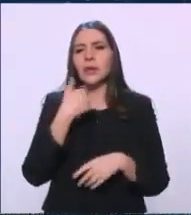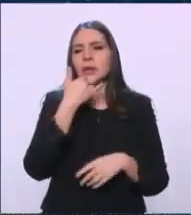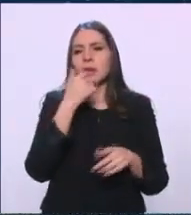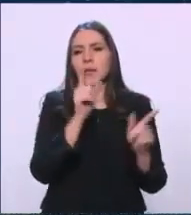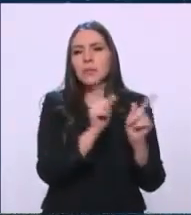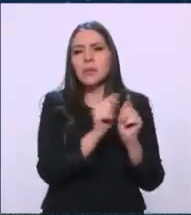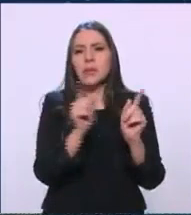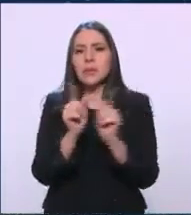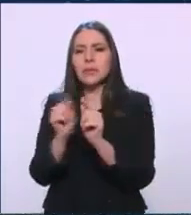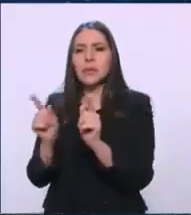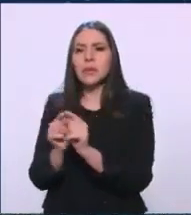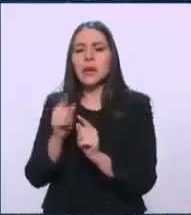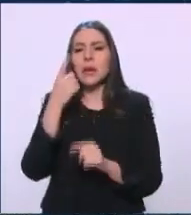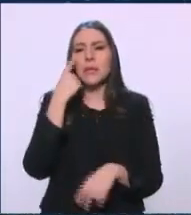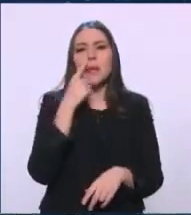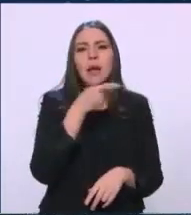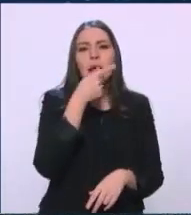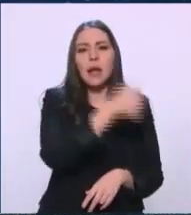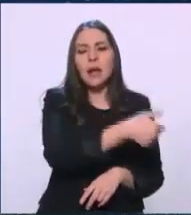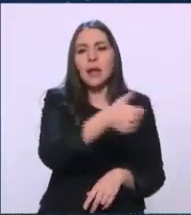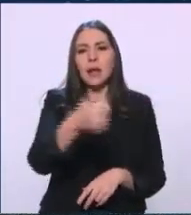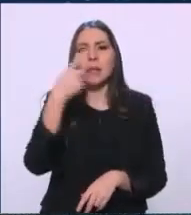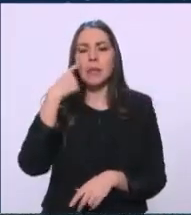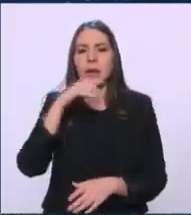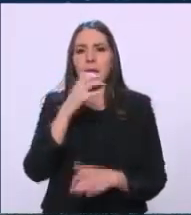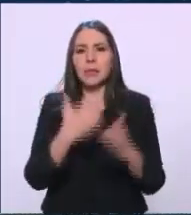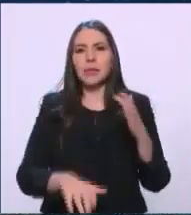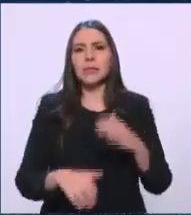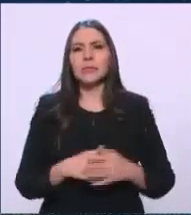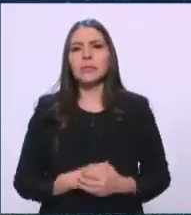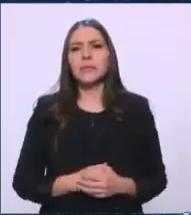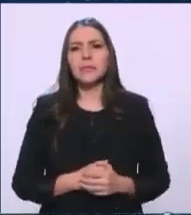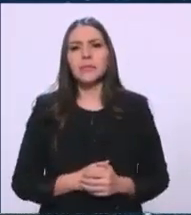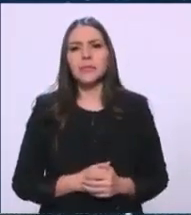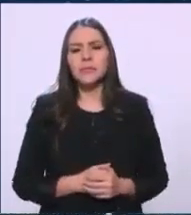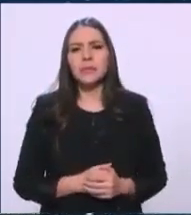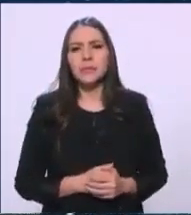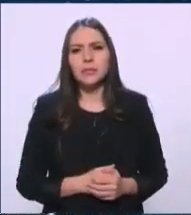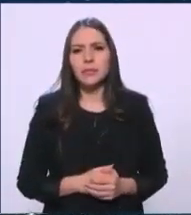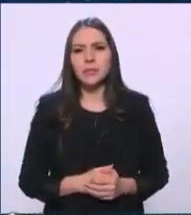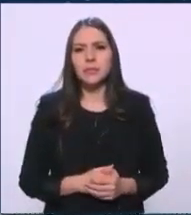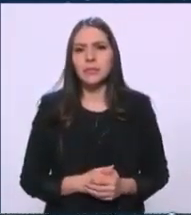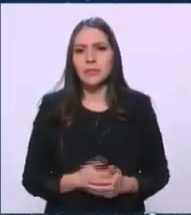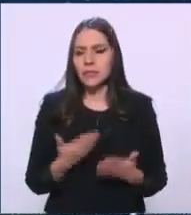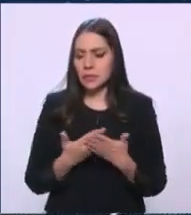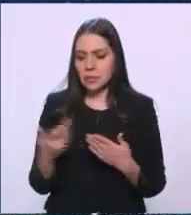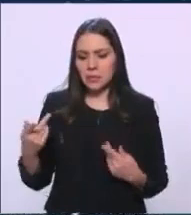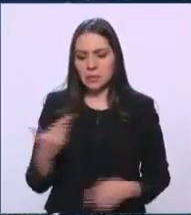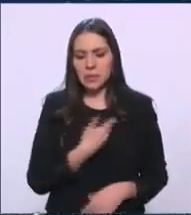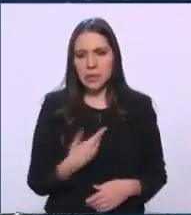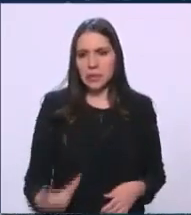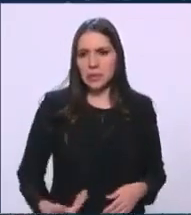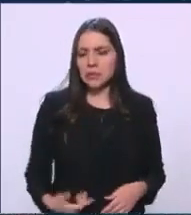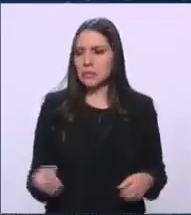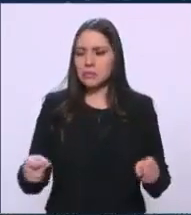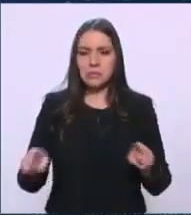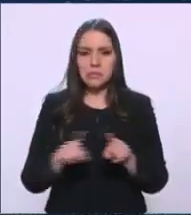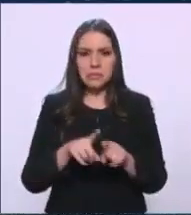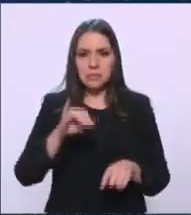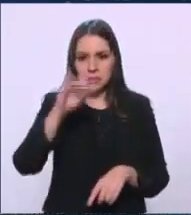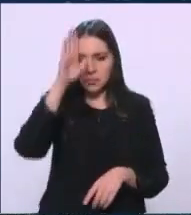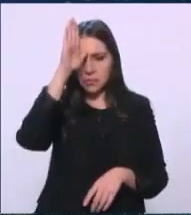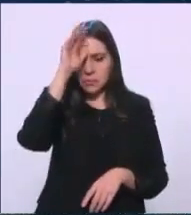cada uno para despedirnos. Pues me parece que el presidente está estableciendo la cuarta transformación, eso es importante,